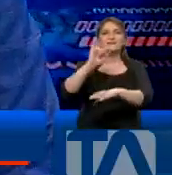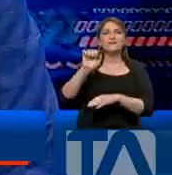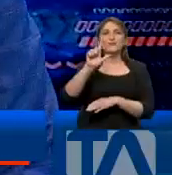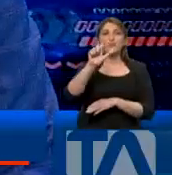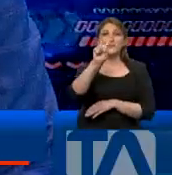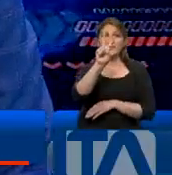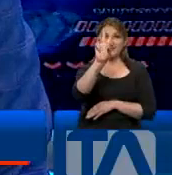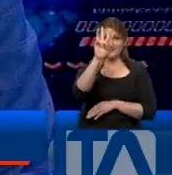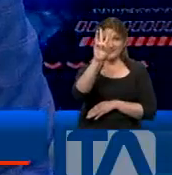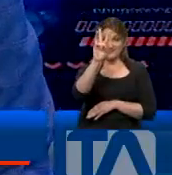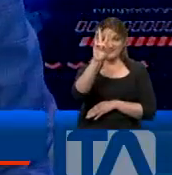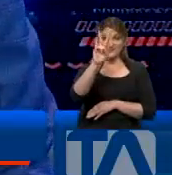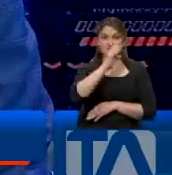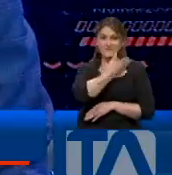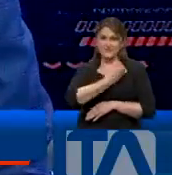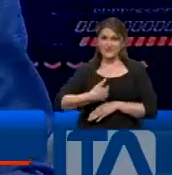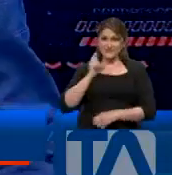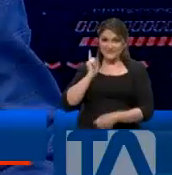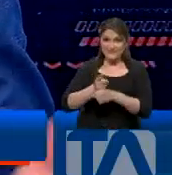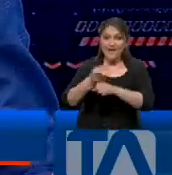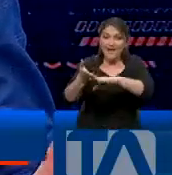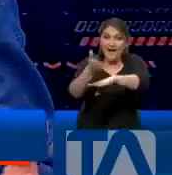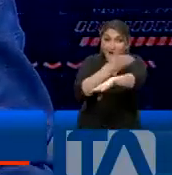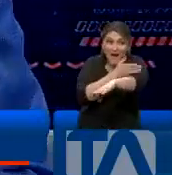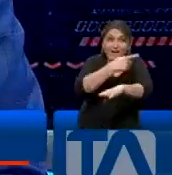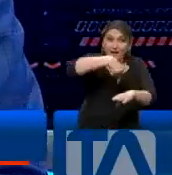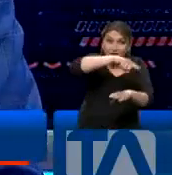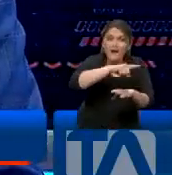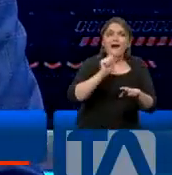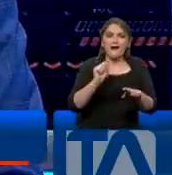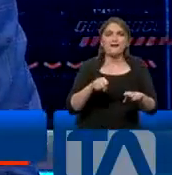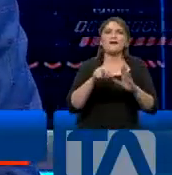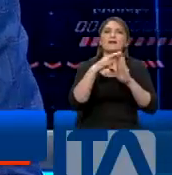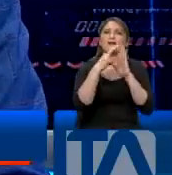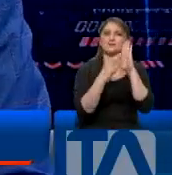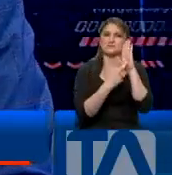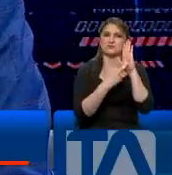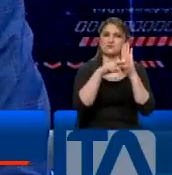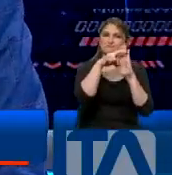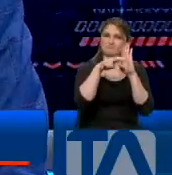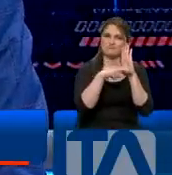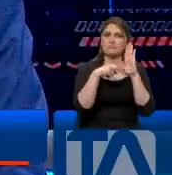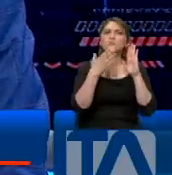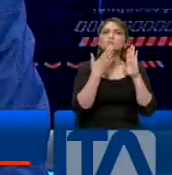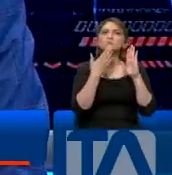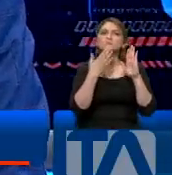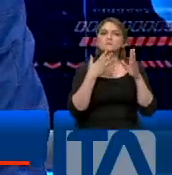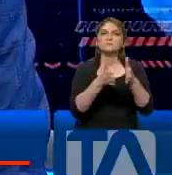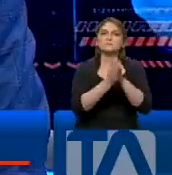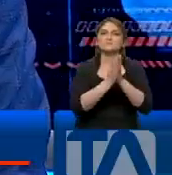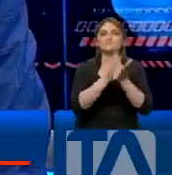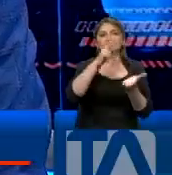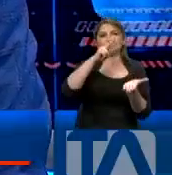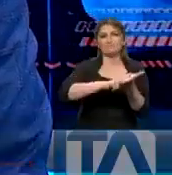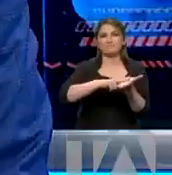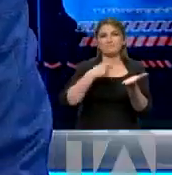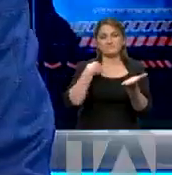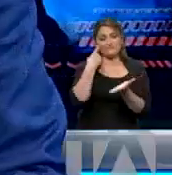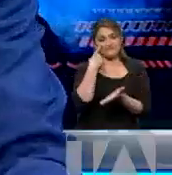visa humanitaria es una opción, mientras los que llegaron en el último mes deberán aplicar a cualquiera de las 18 visas temporales.